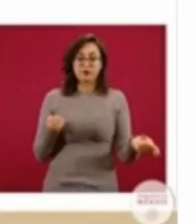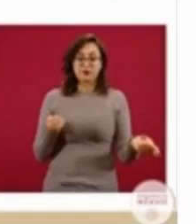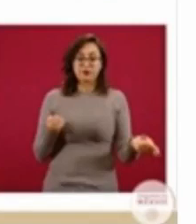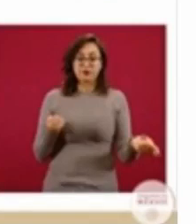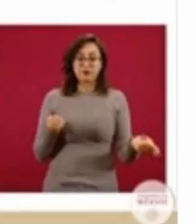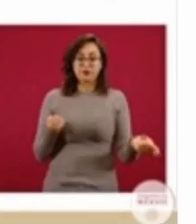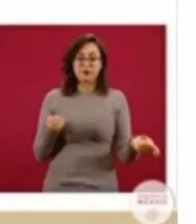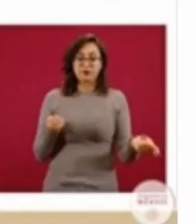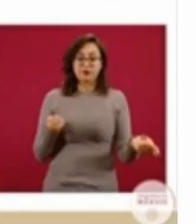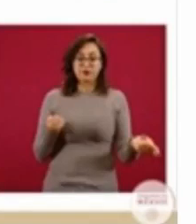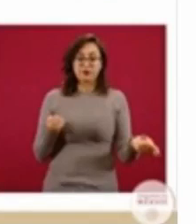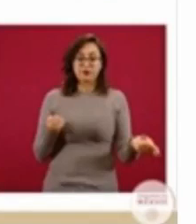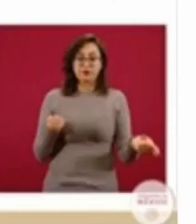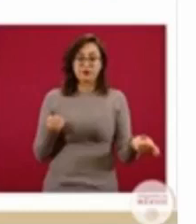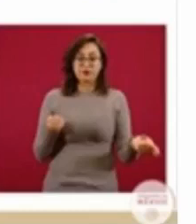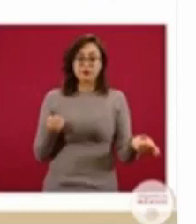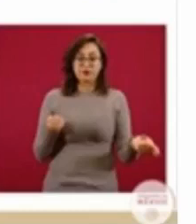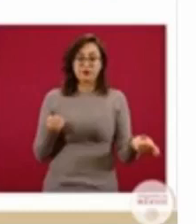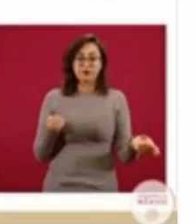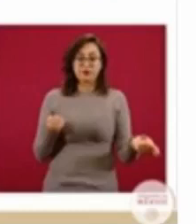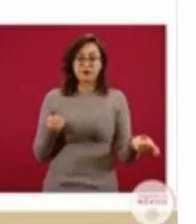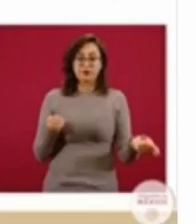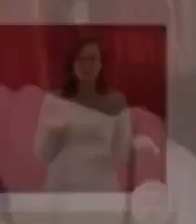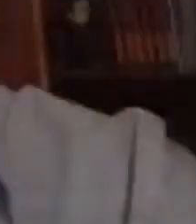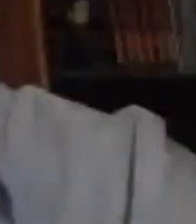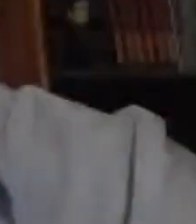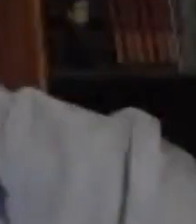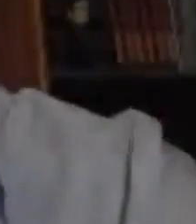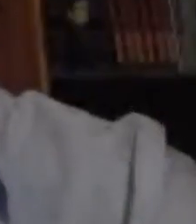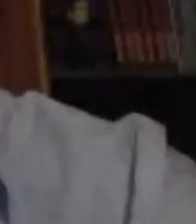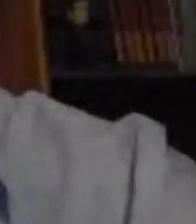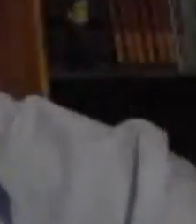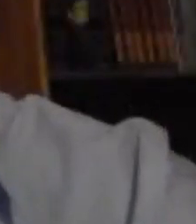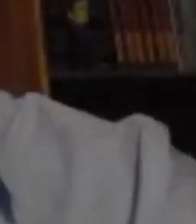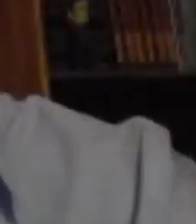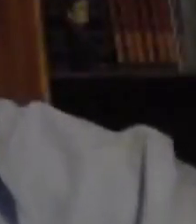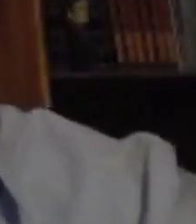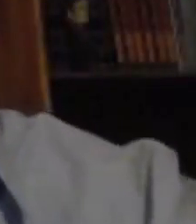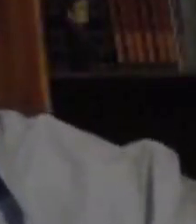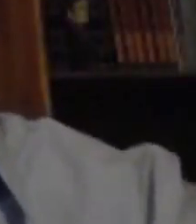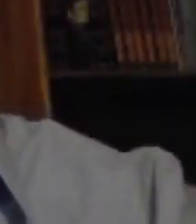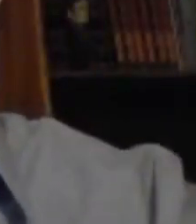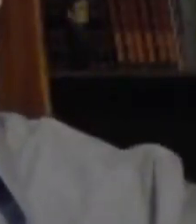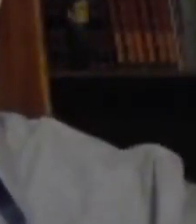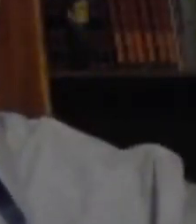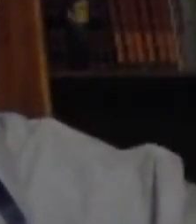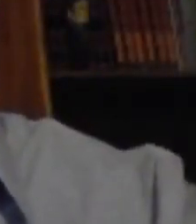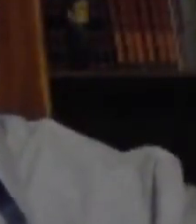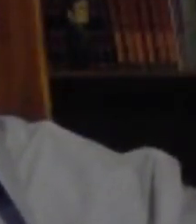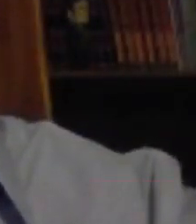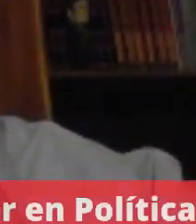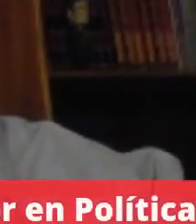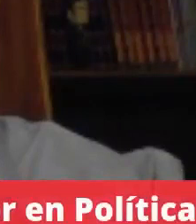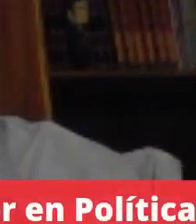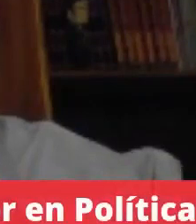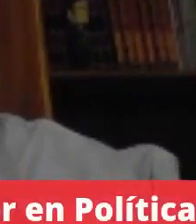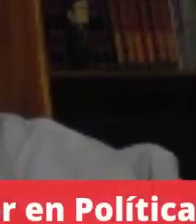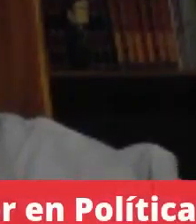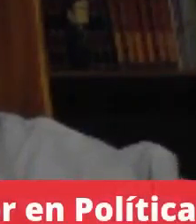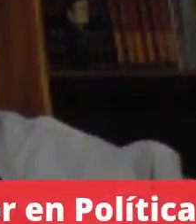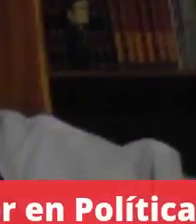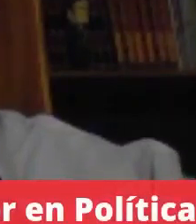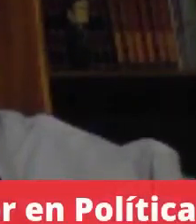fiestas y pues no marcando claramente un ejemplo no entonces hay ciertas entidades que si